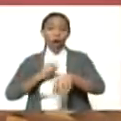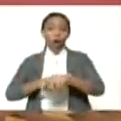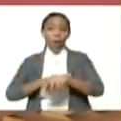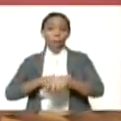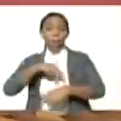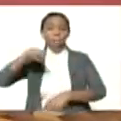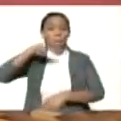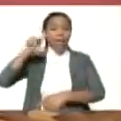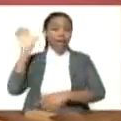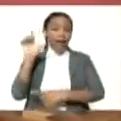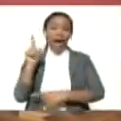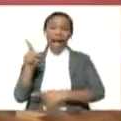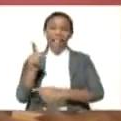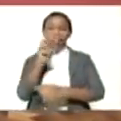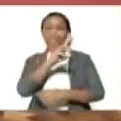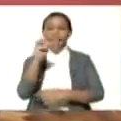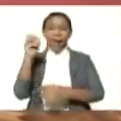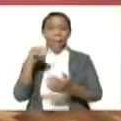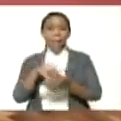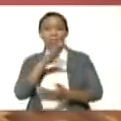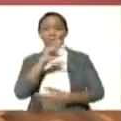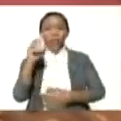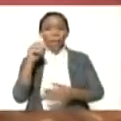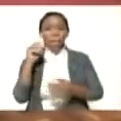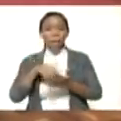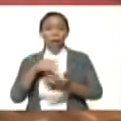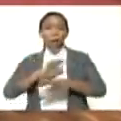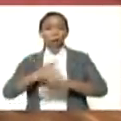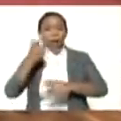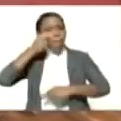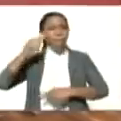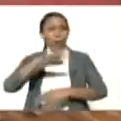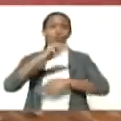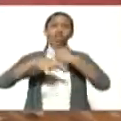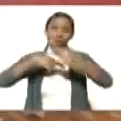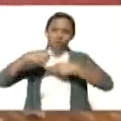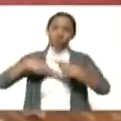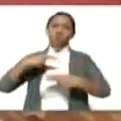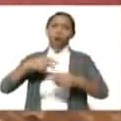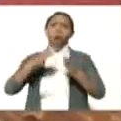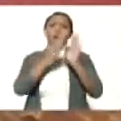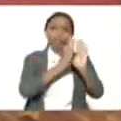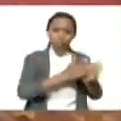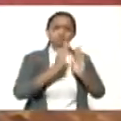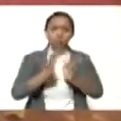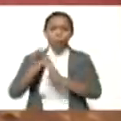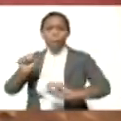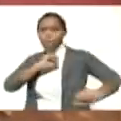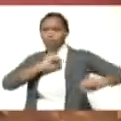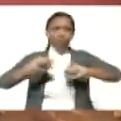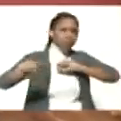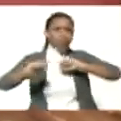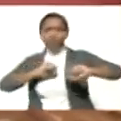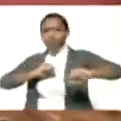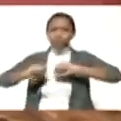Plaza Caracas, ahí habrían 30.000, 50.000, porque tenemos un pueblo revolucionario organizado, movilizado.